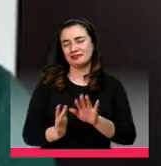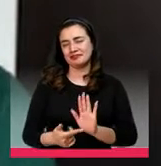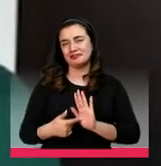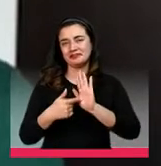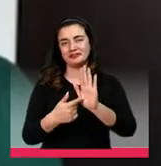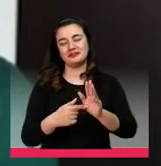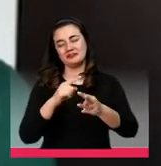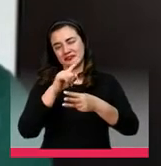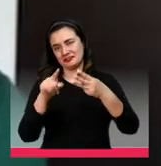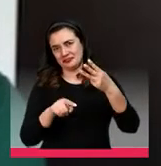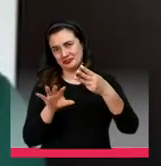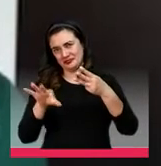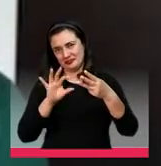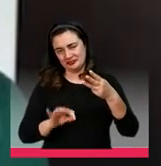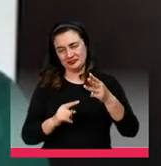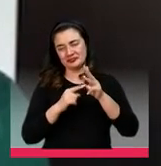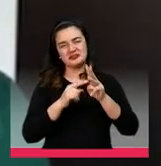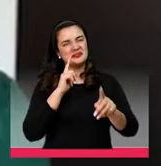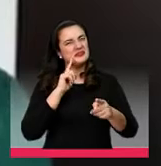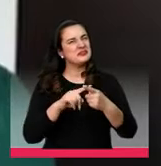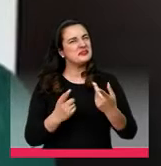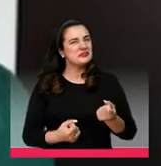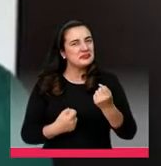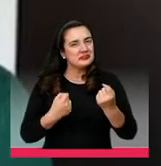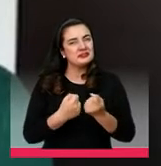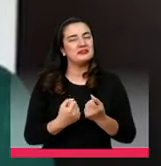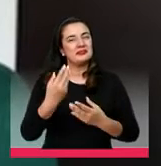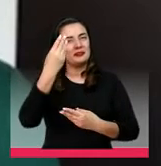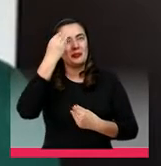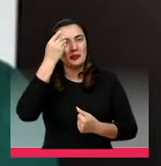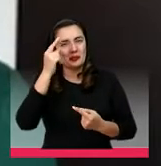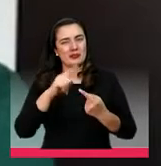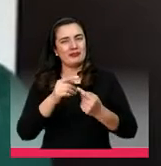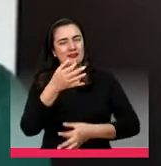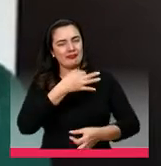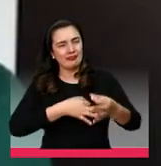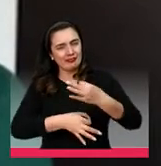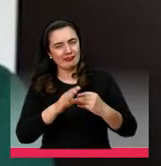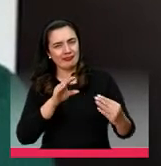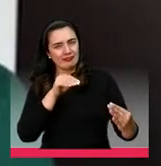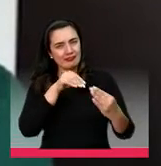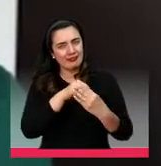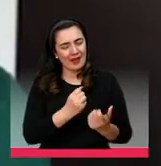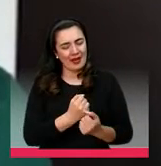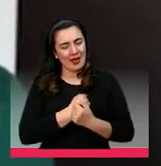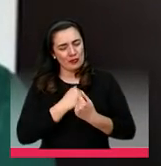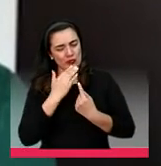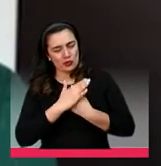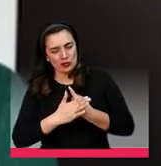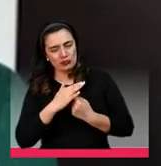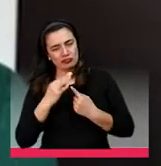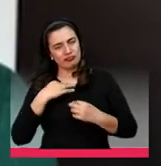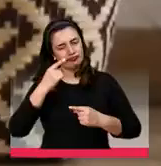tres publicaciones encaminadas a fortalecer valores como la empatía, el amor propio y la autenticidad.